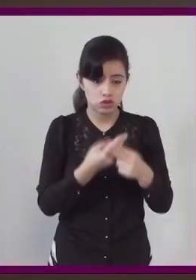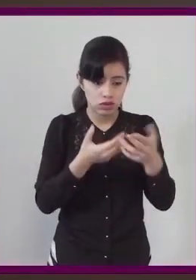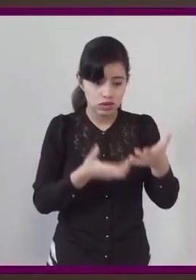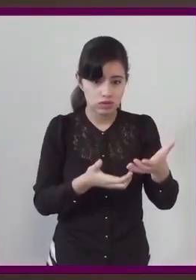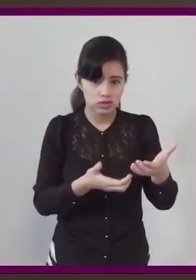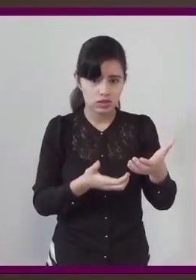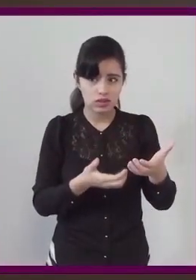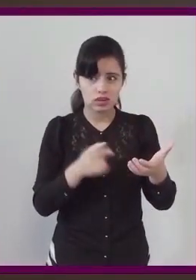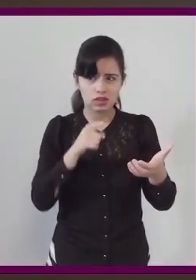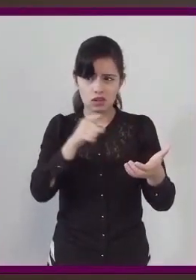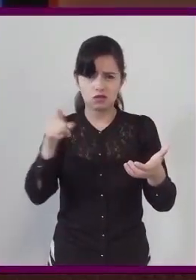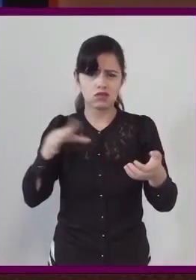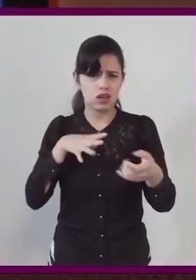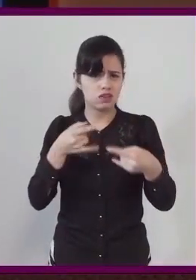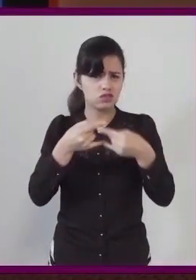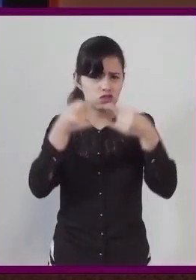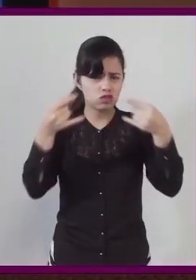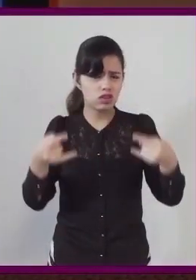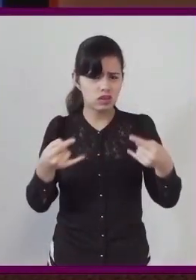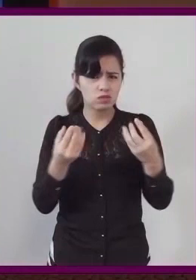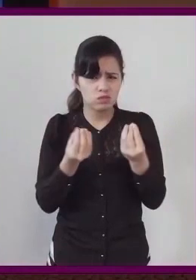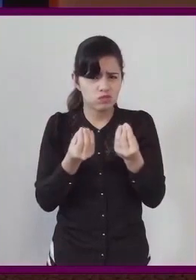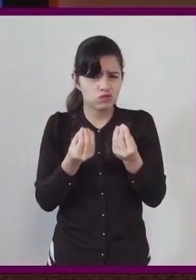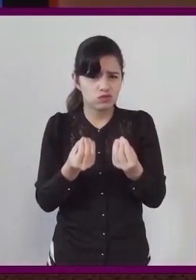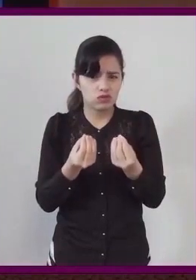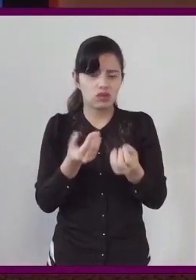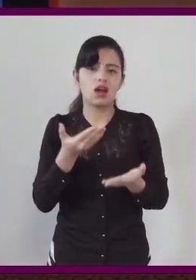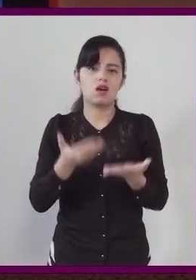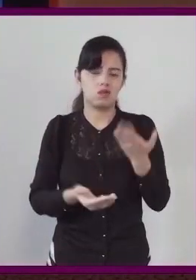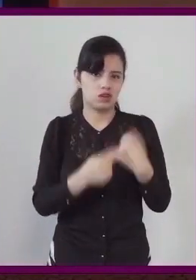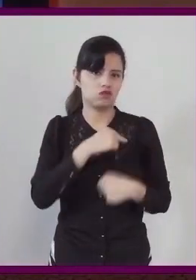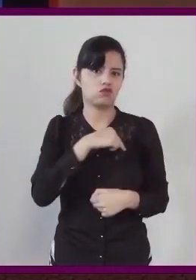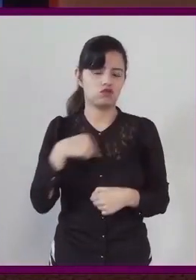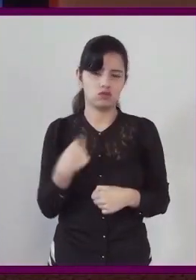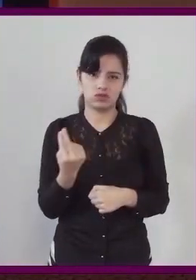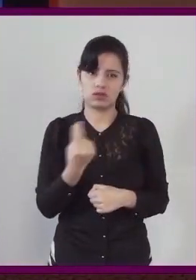Claro. Ahora, lo que pasa es que en